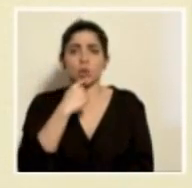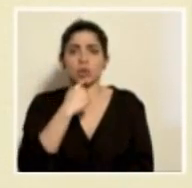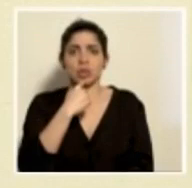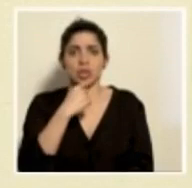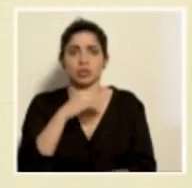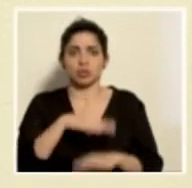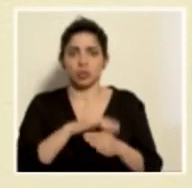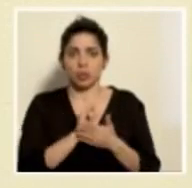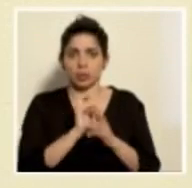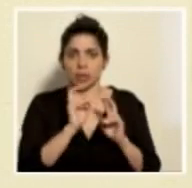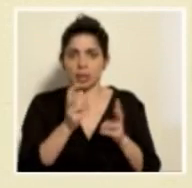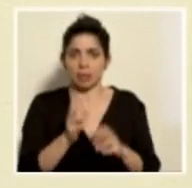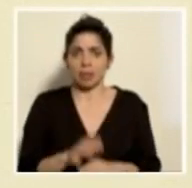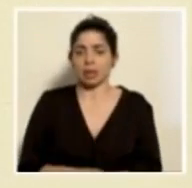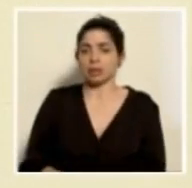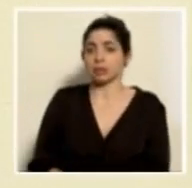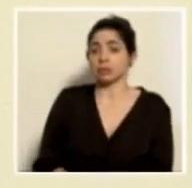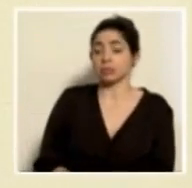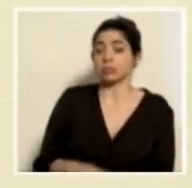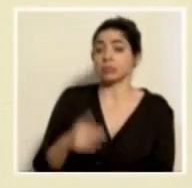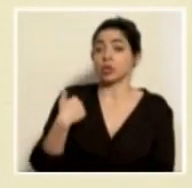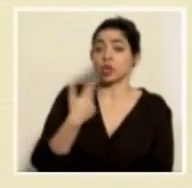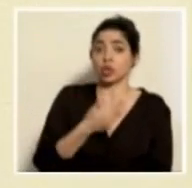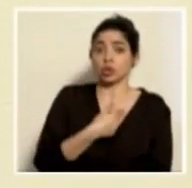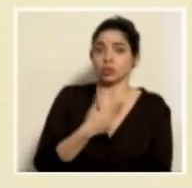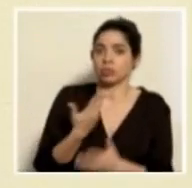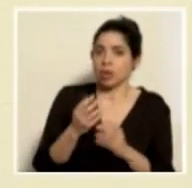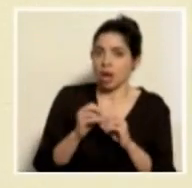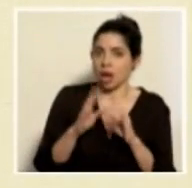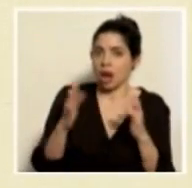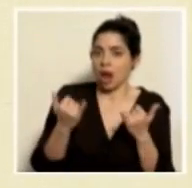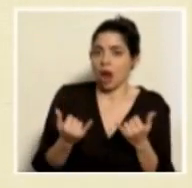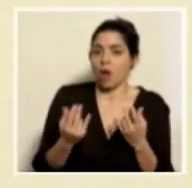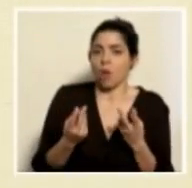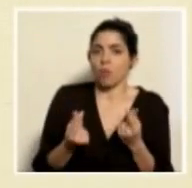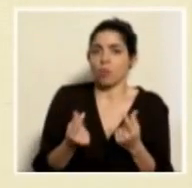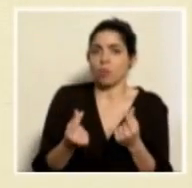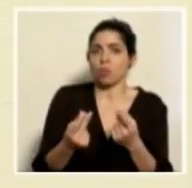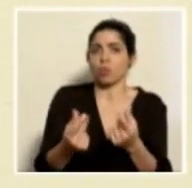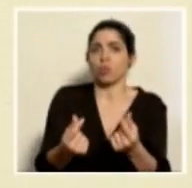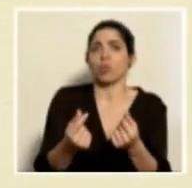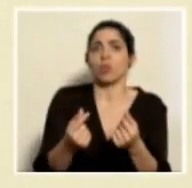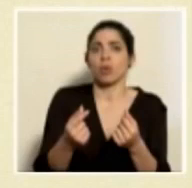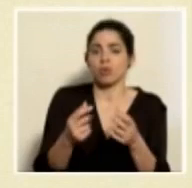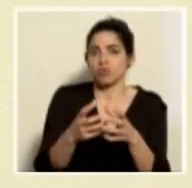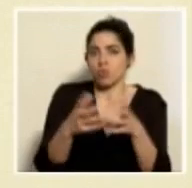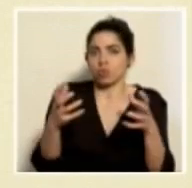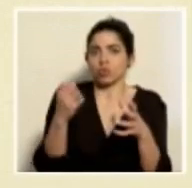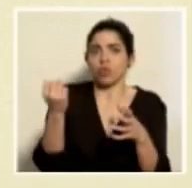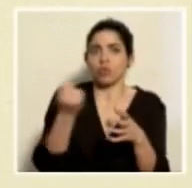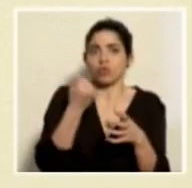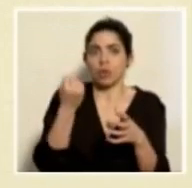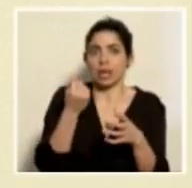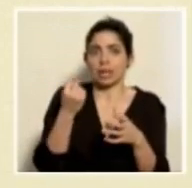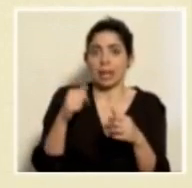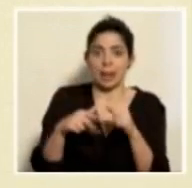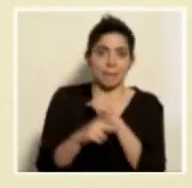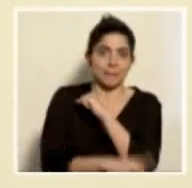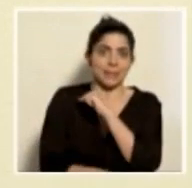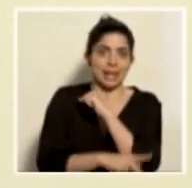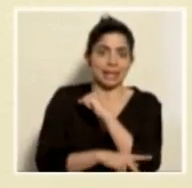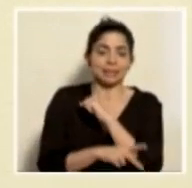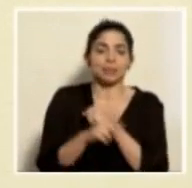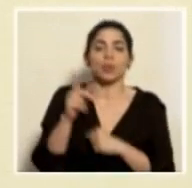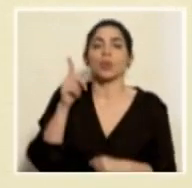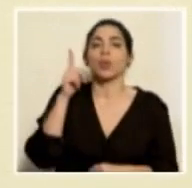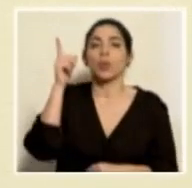este tema. Sí, hemos tenido claramente una aceleración de las más importantes que ha tenido pues el país. Obviamente